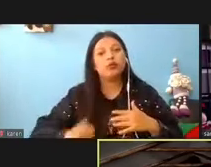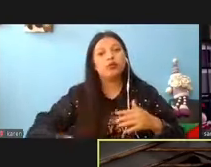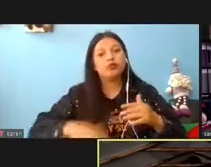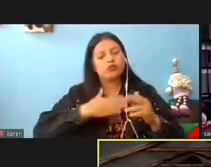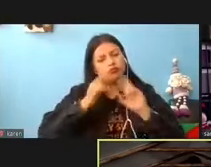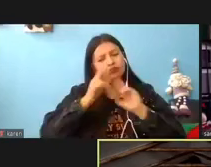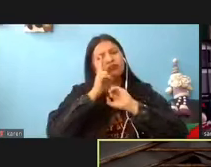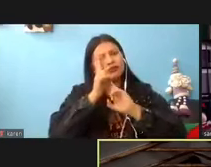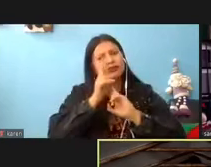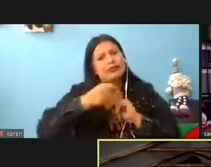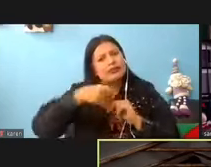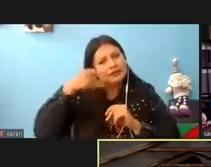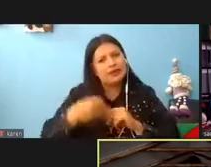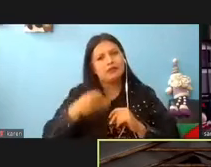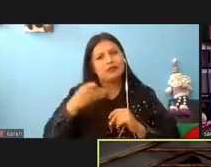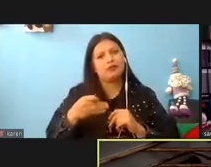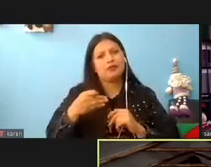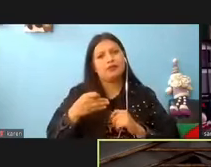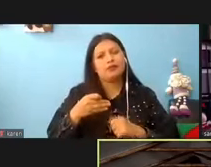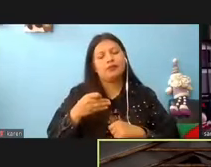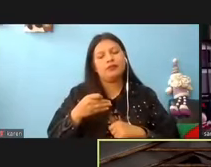reconozco que siempre